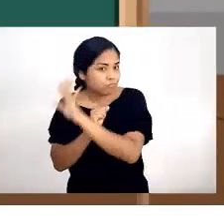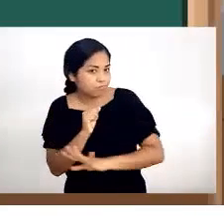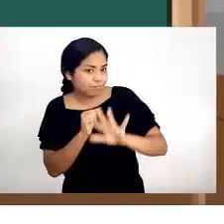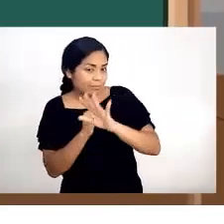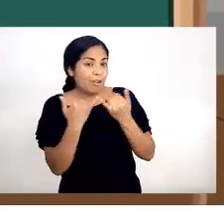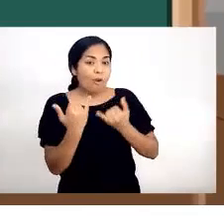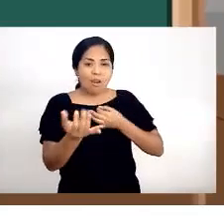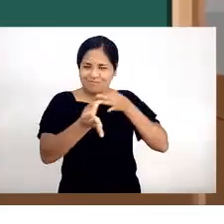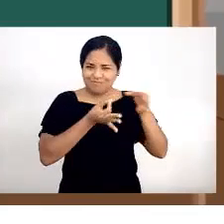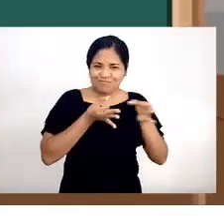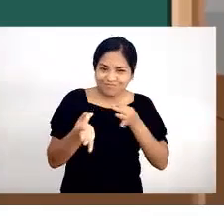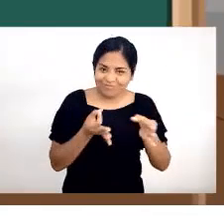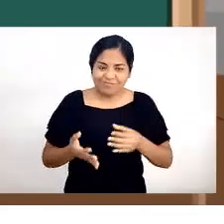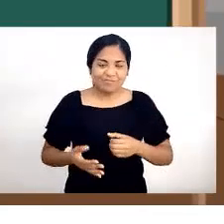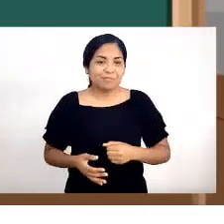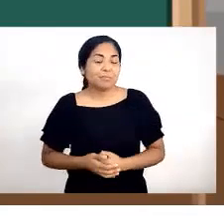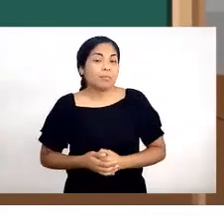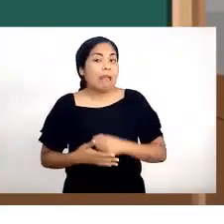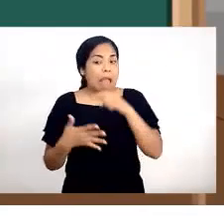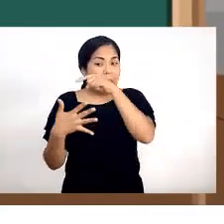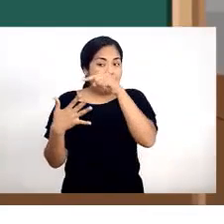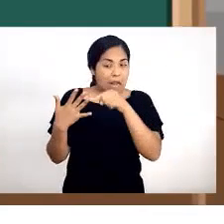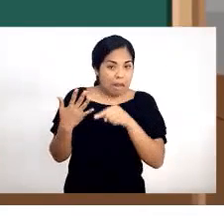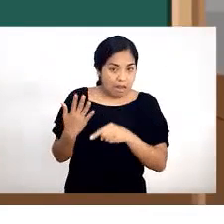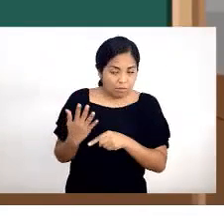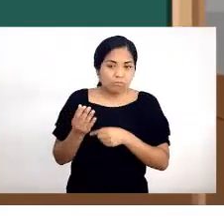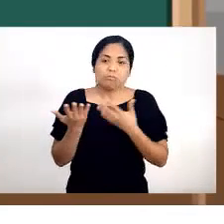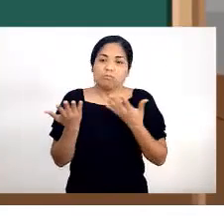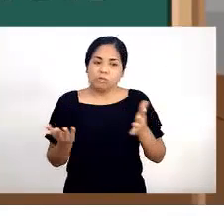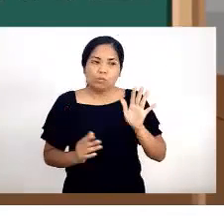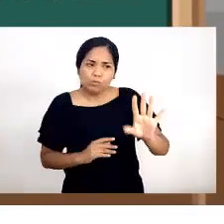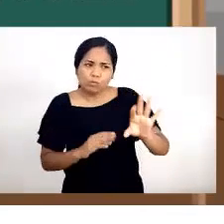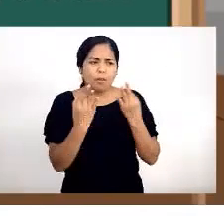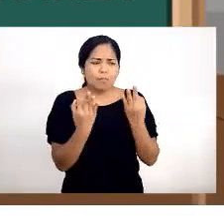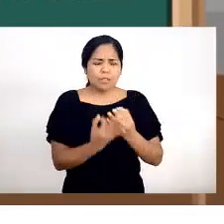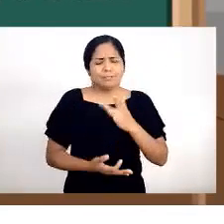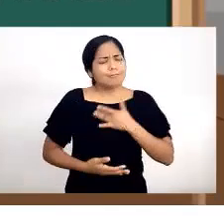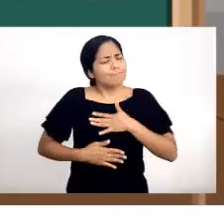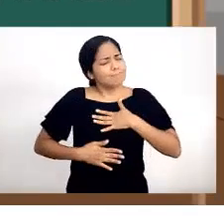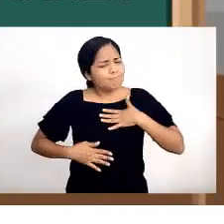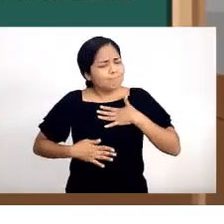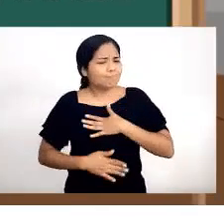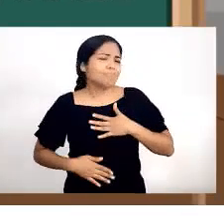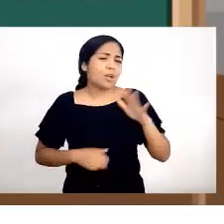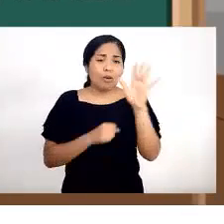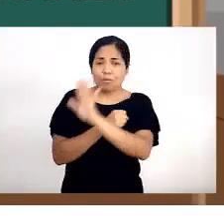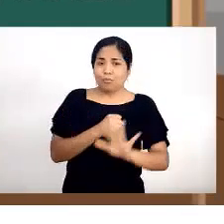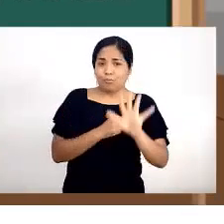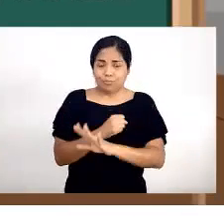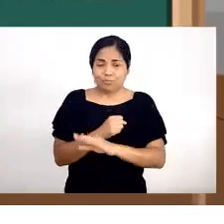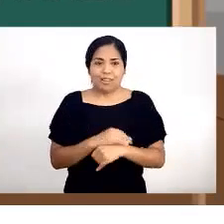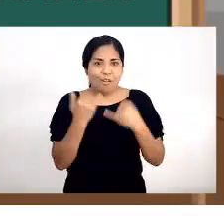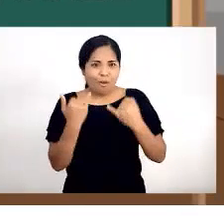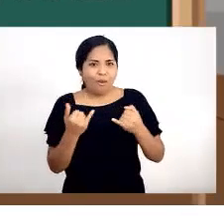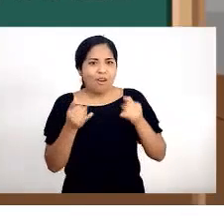salvaguarda. Ahora te voy a contar cómo funciona. Con cada elemento de nuestra fórmula, tú y tu familia estarán protegidos. Pongan